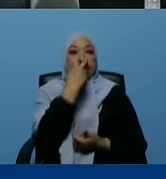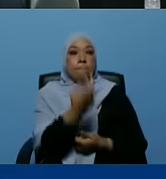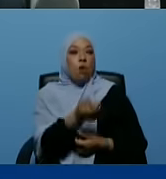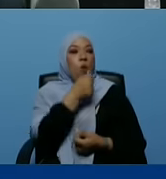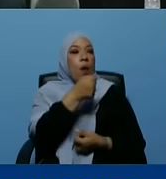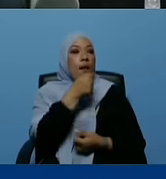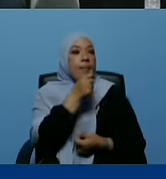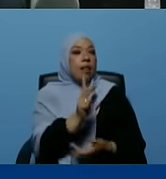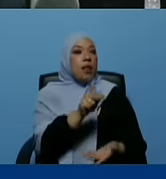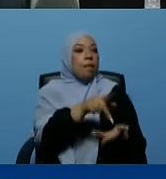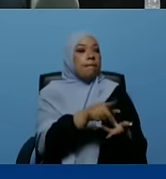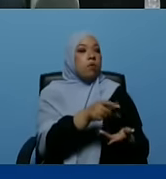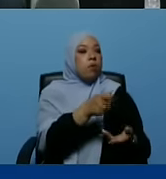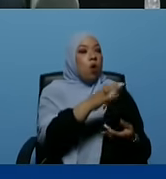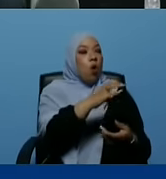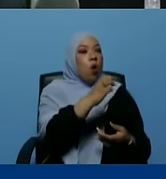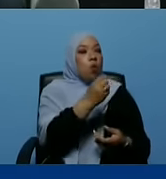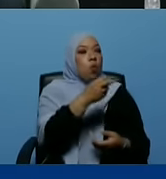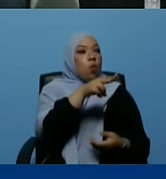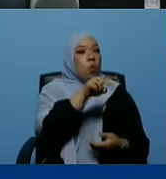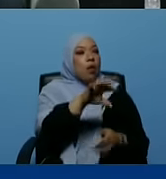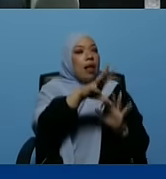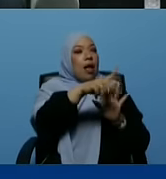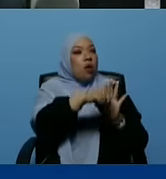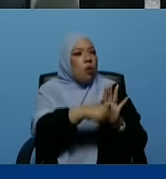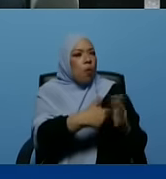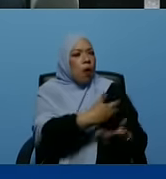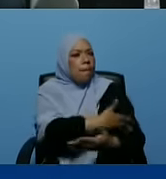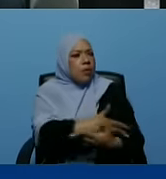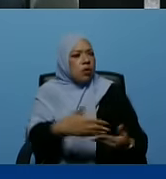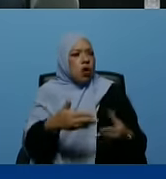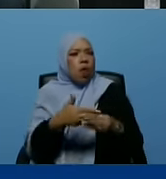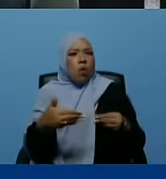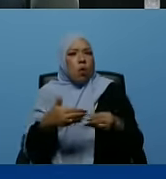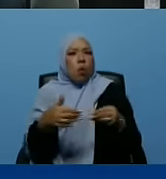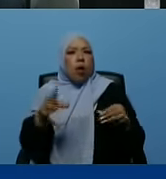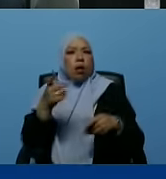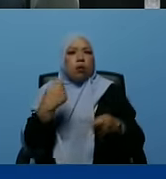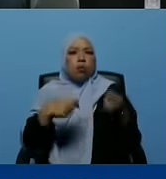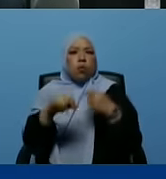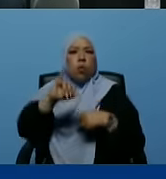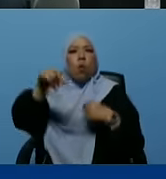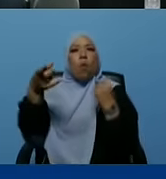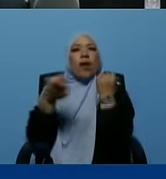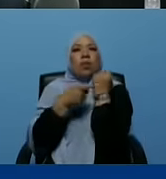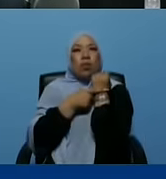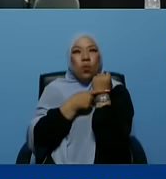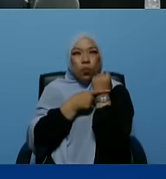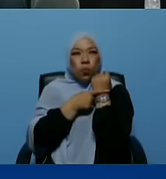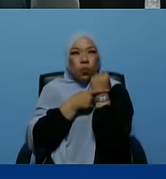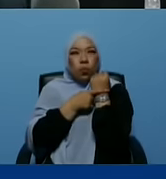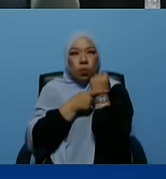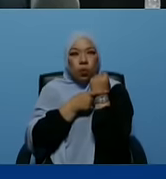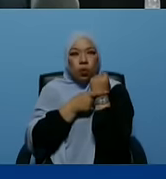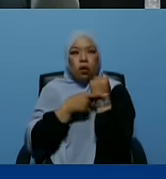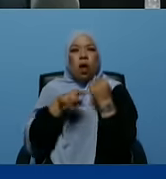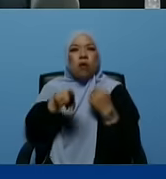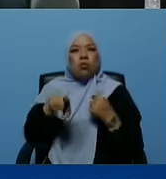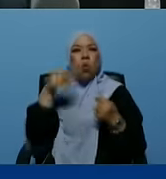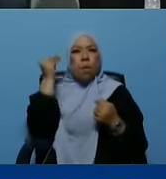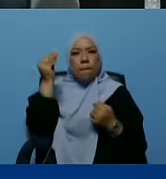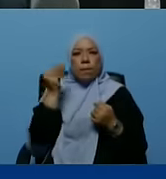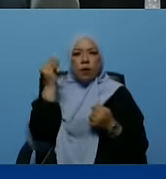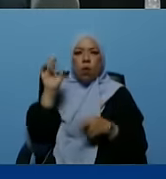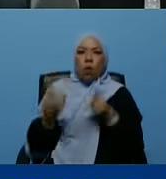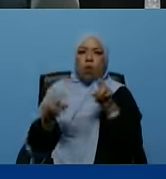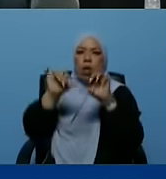empavaron, los estafaron, se robaron 100 millones de dólares, se los robó Guaidó. Entonces ellos creían que porque iban